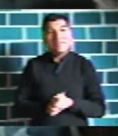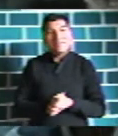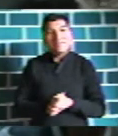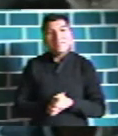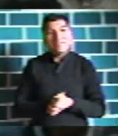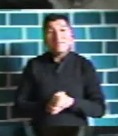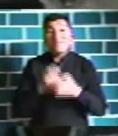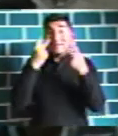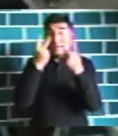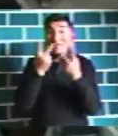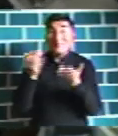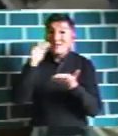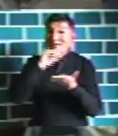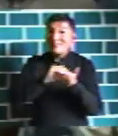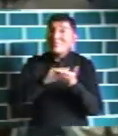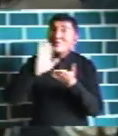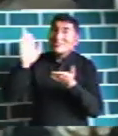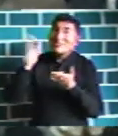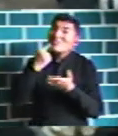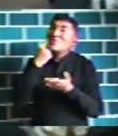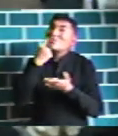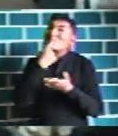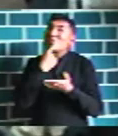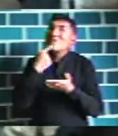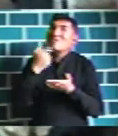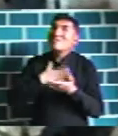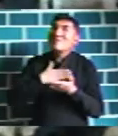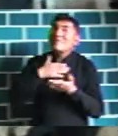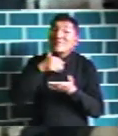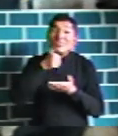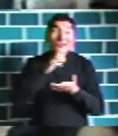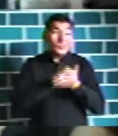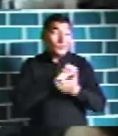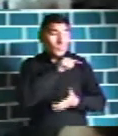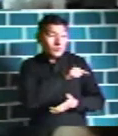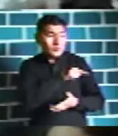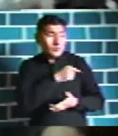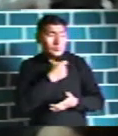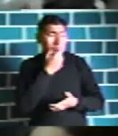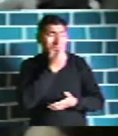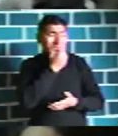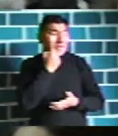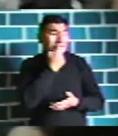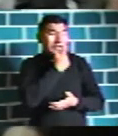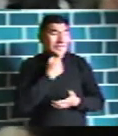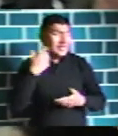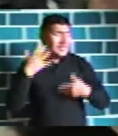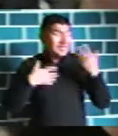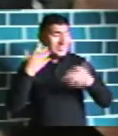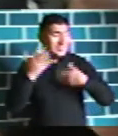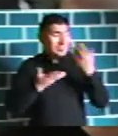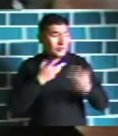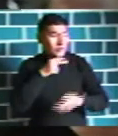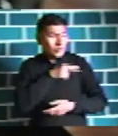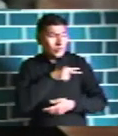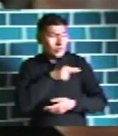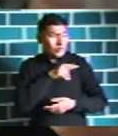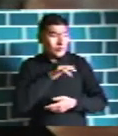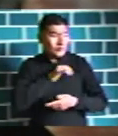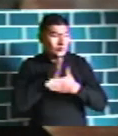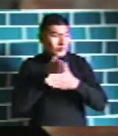del nuevamente dibujada en los labios de mi esposa esa alegría interior con la que hemos